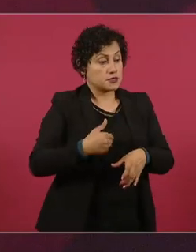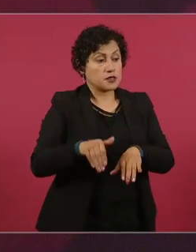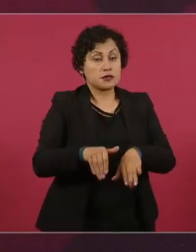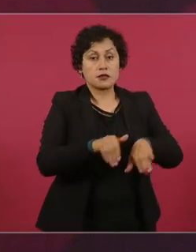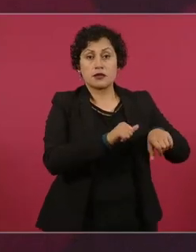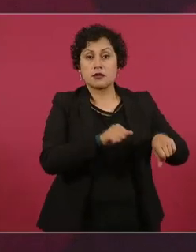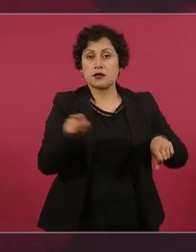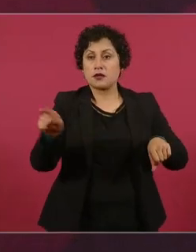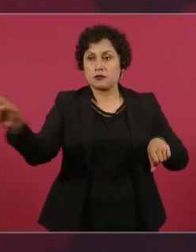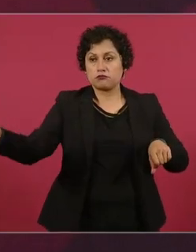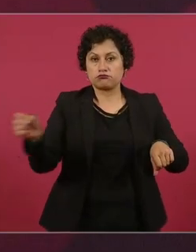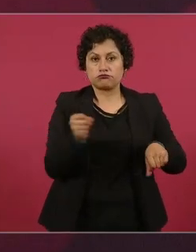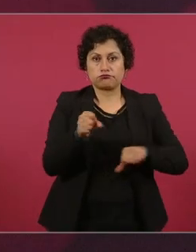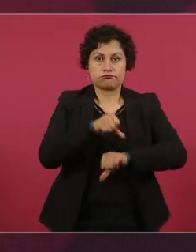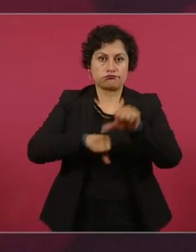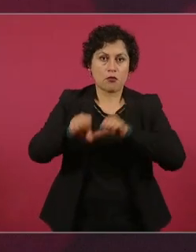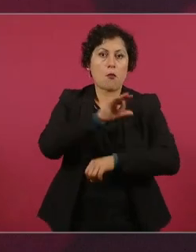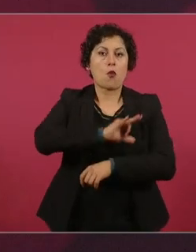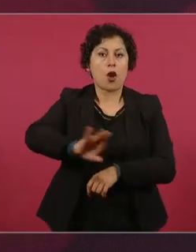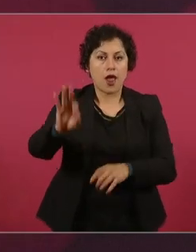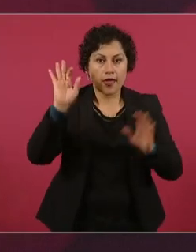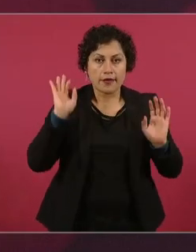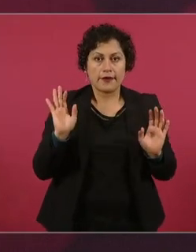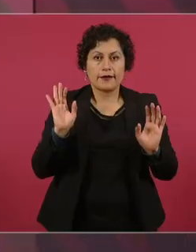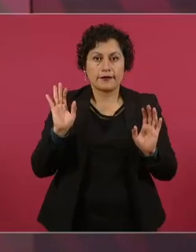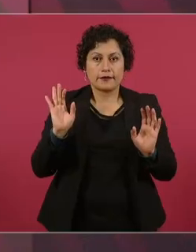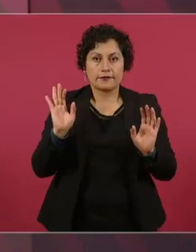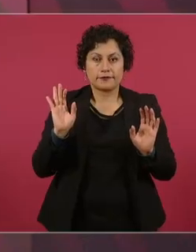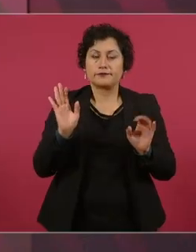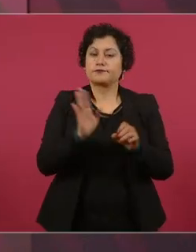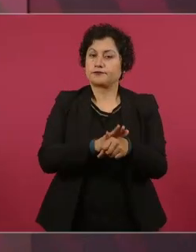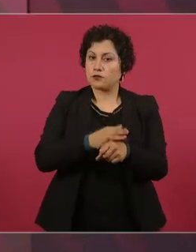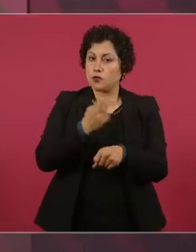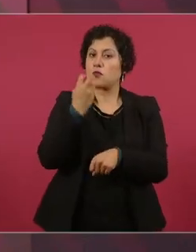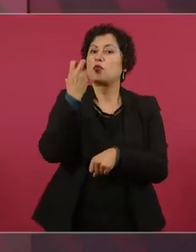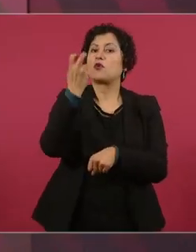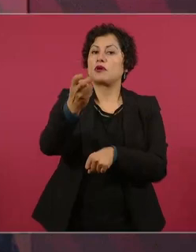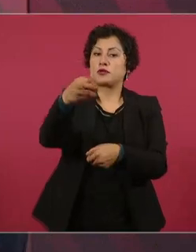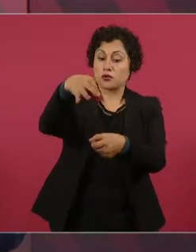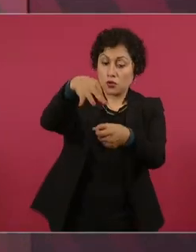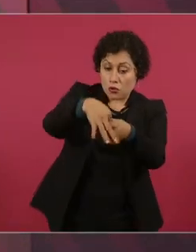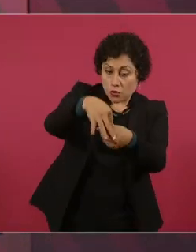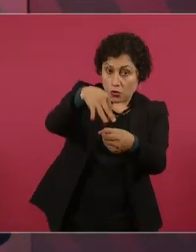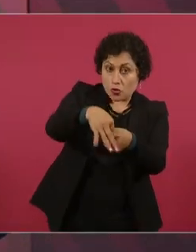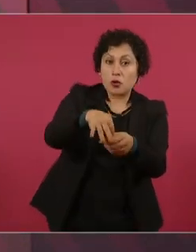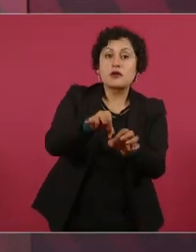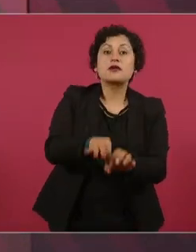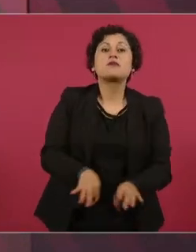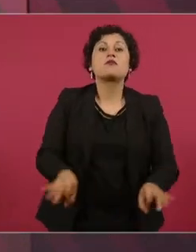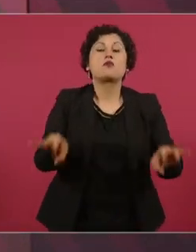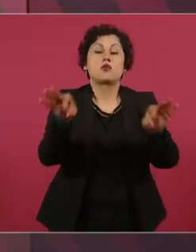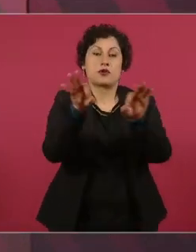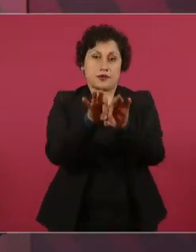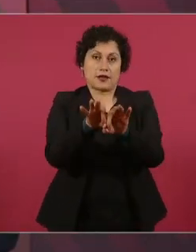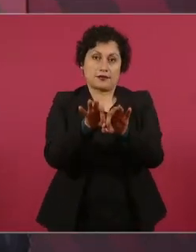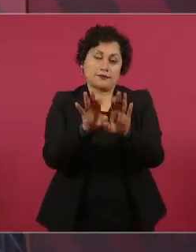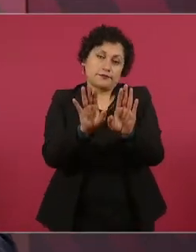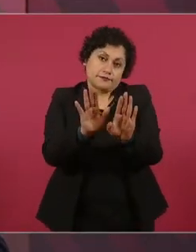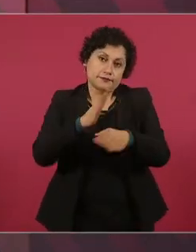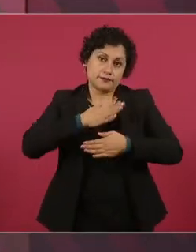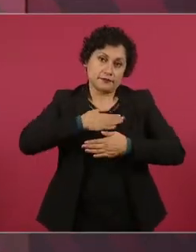Entonces, sí es importante la elección. voy a presentar esa